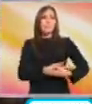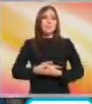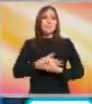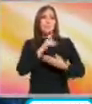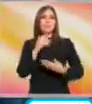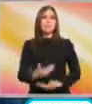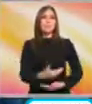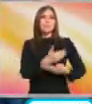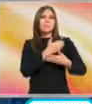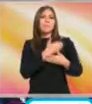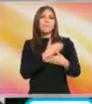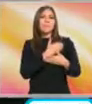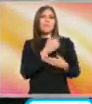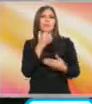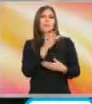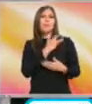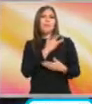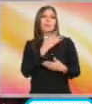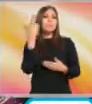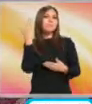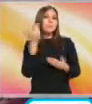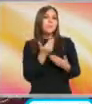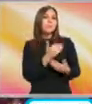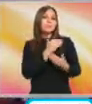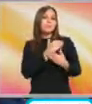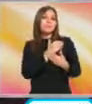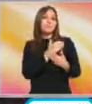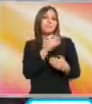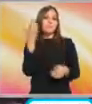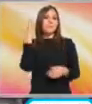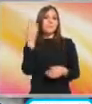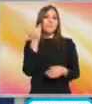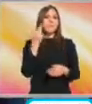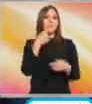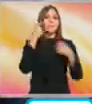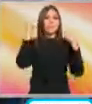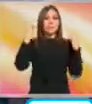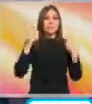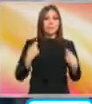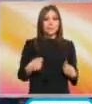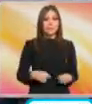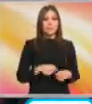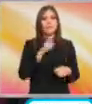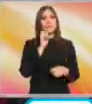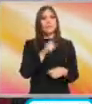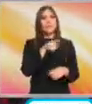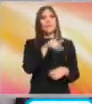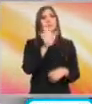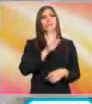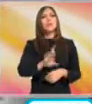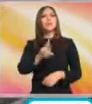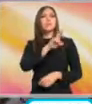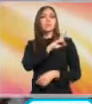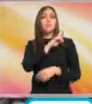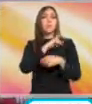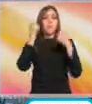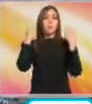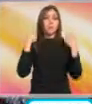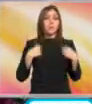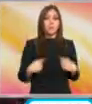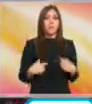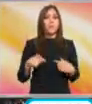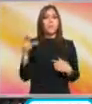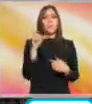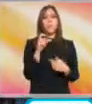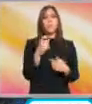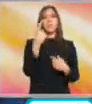pecho para que escuchen nuestros latidos. Y pues mis trenzas que van enfrente, porque significa que estoy soltera. Cuando pongo